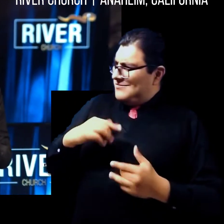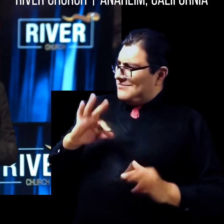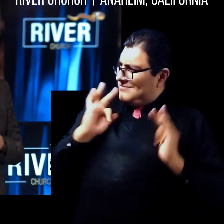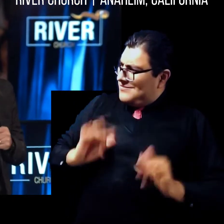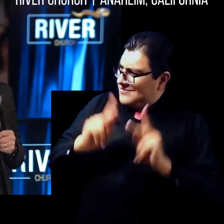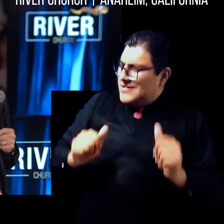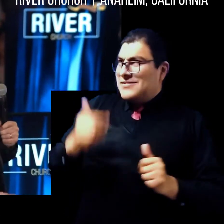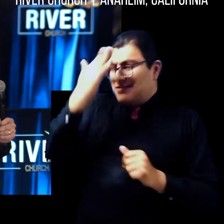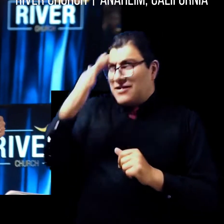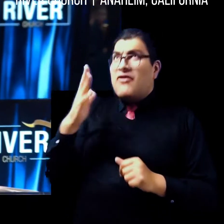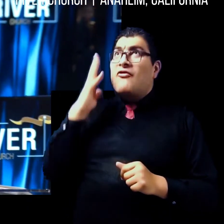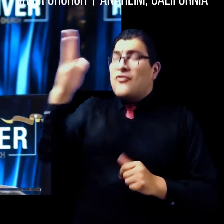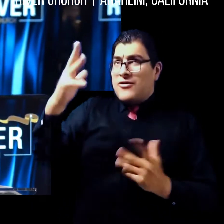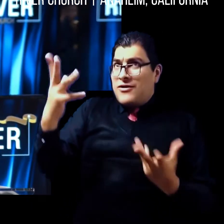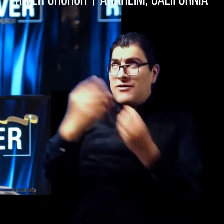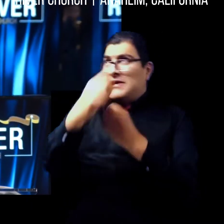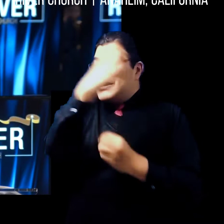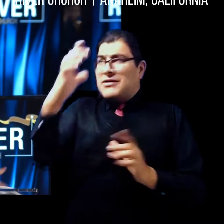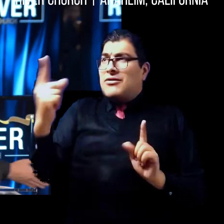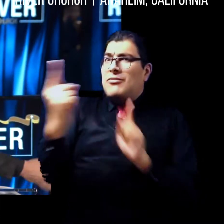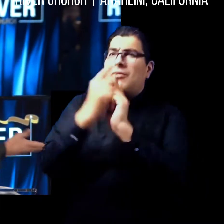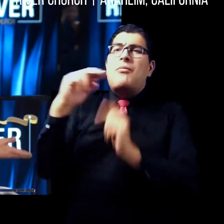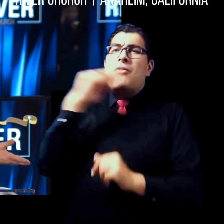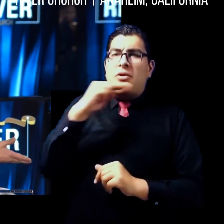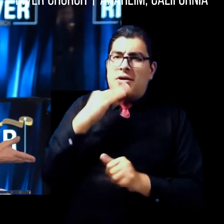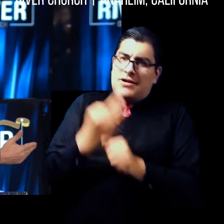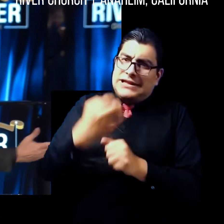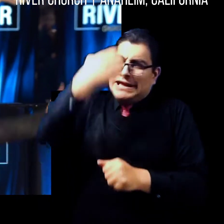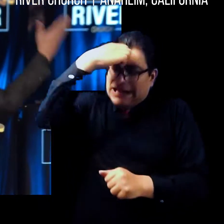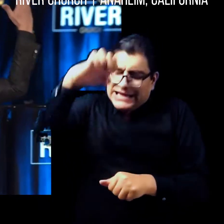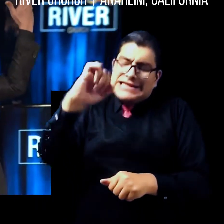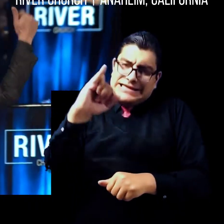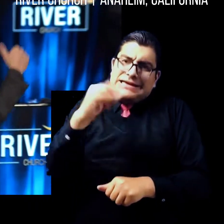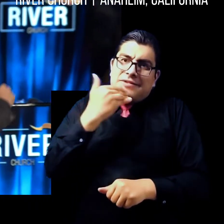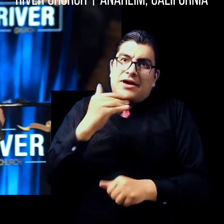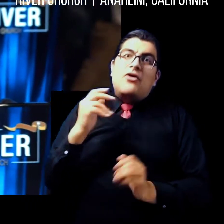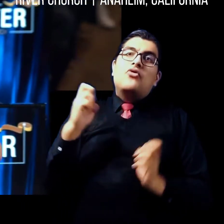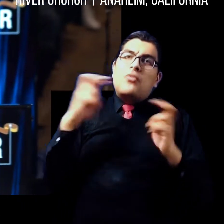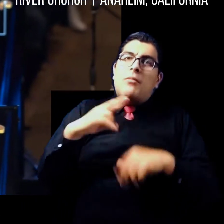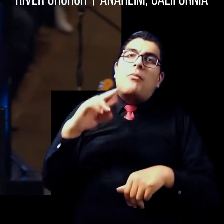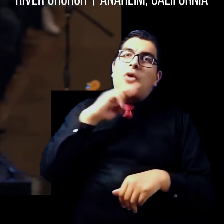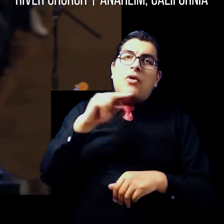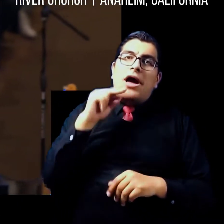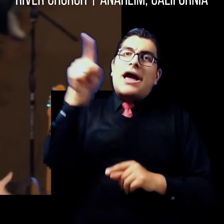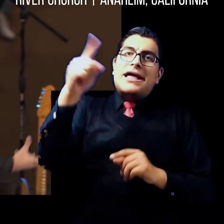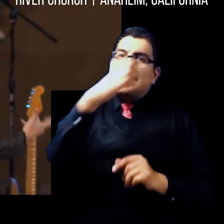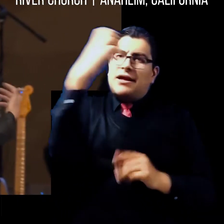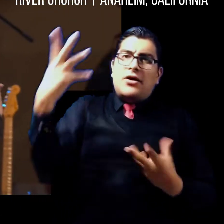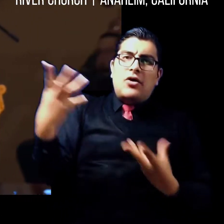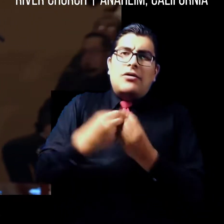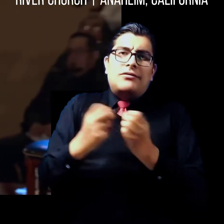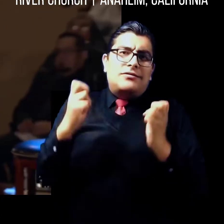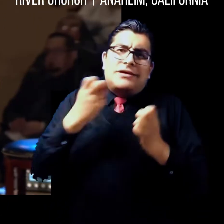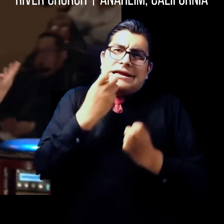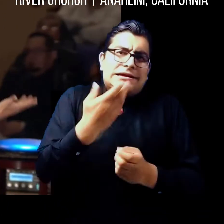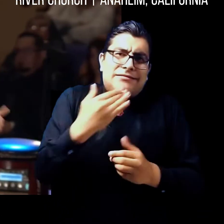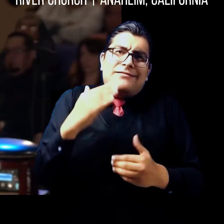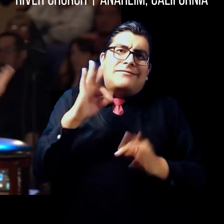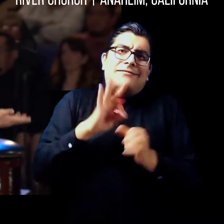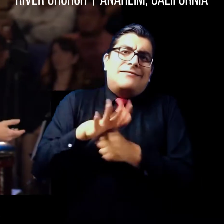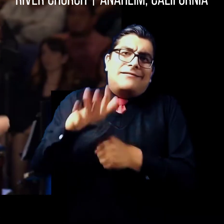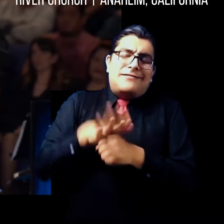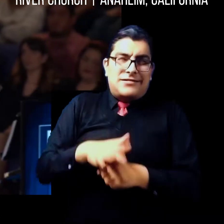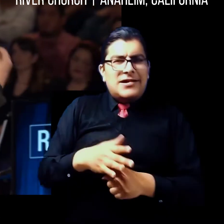paz si sé que lo voy a reencontrar pronto? Lo voy a echar de menos, pero nos vamos a ver pronto allá en el cielo. Y eso es lo que dice,